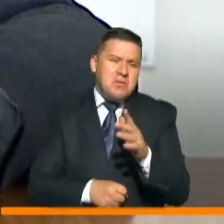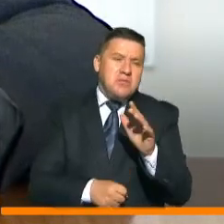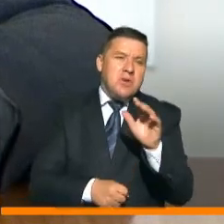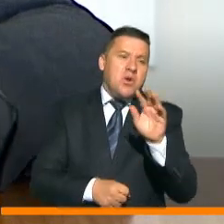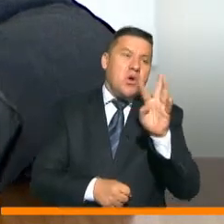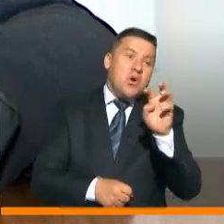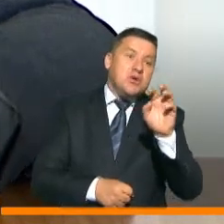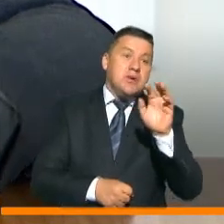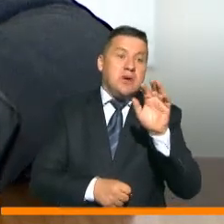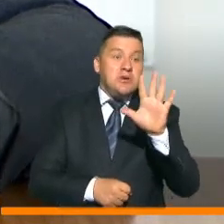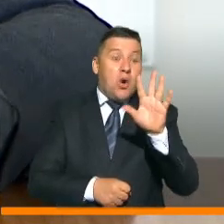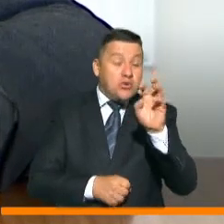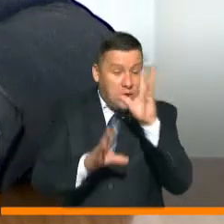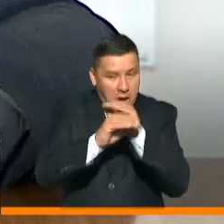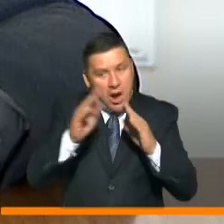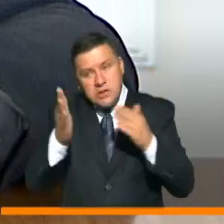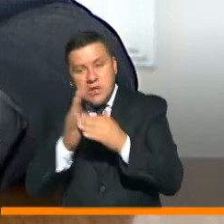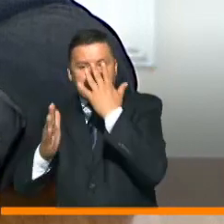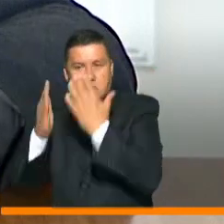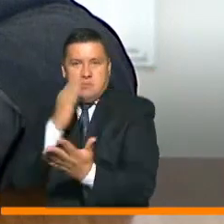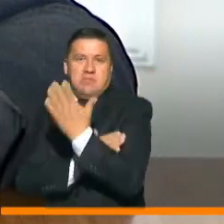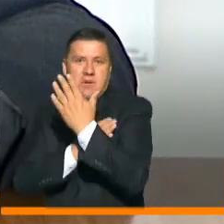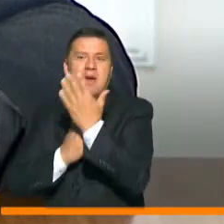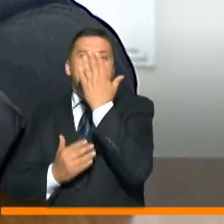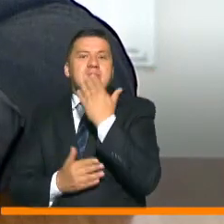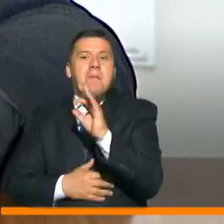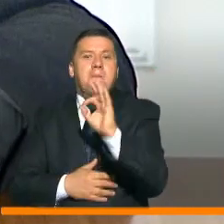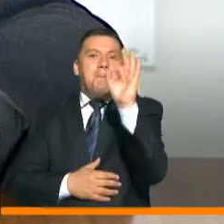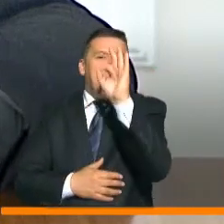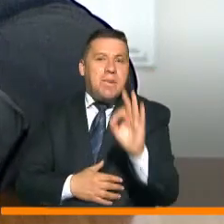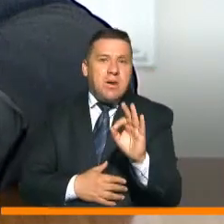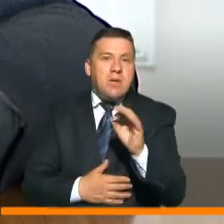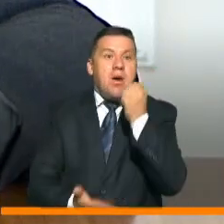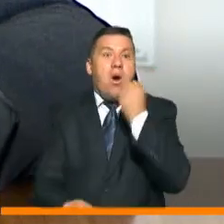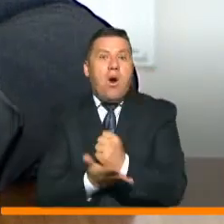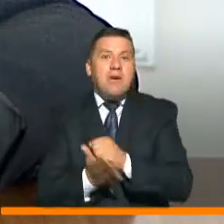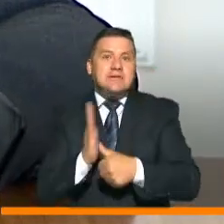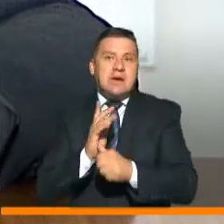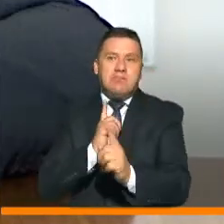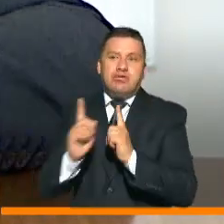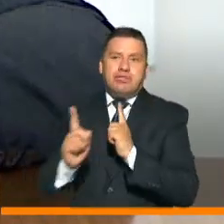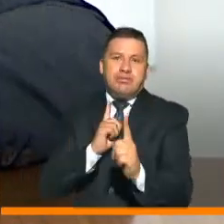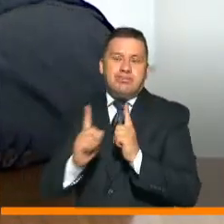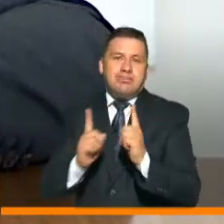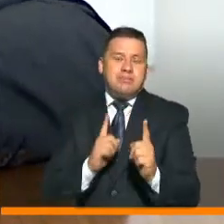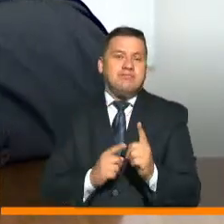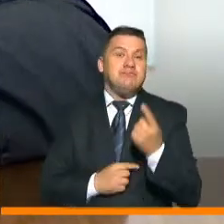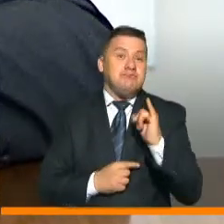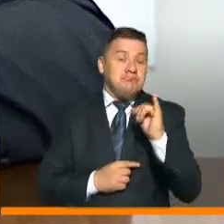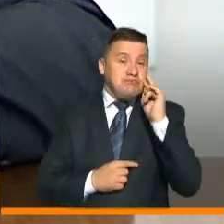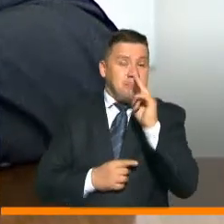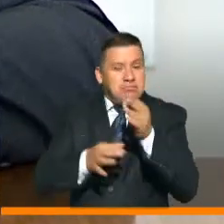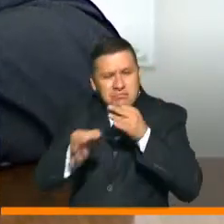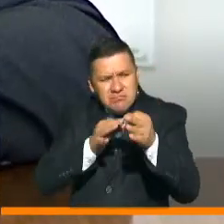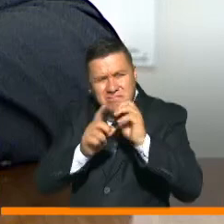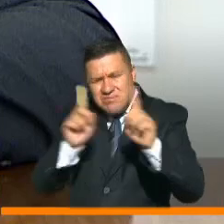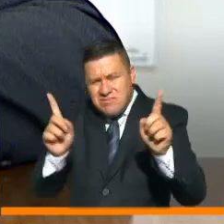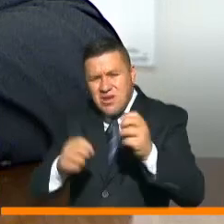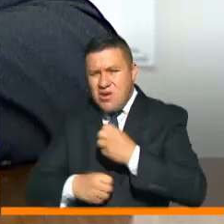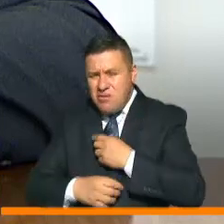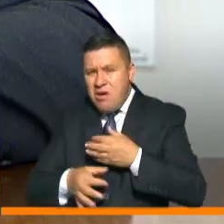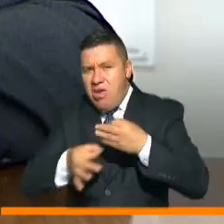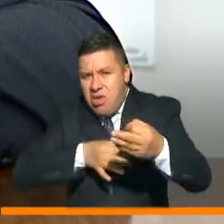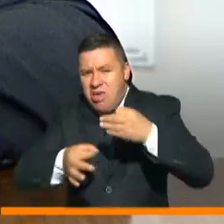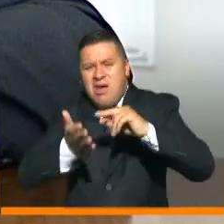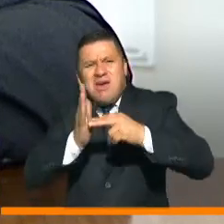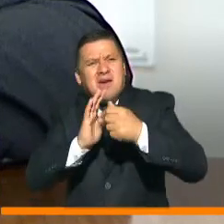las 8 y las 5 de la mañana, en donde entra a regir un pico y cédula obligatorio, pico y cédula que, como ya lo hemos explicado en diferentes